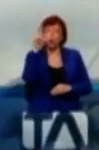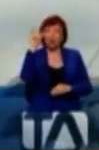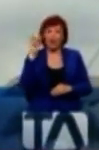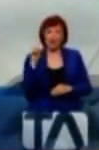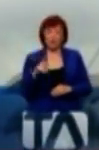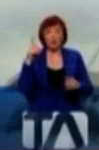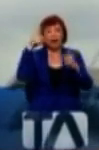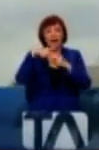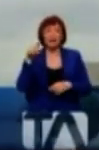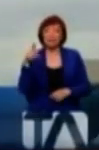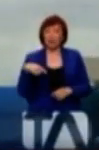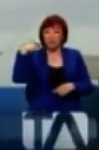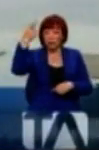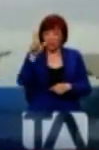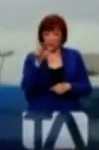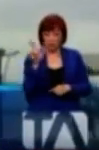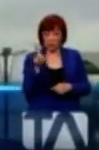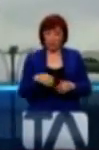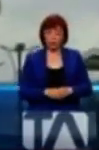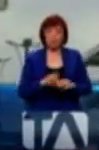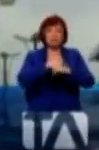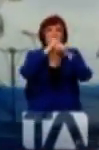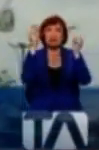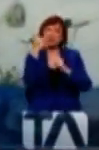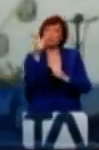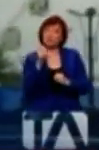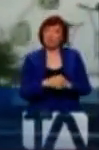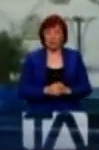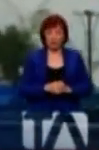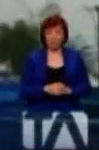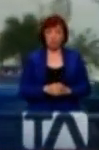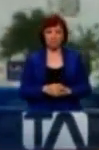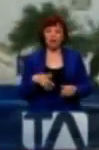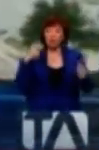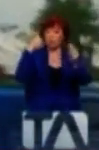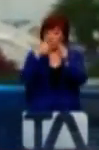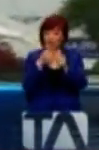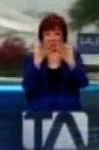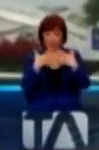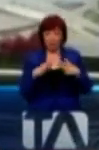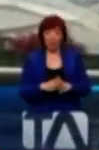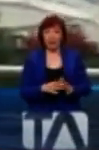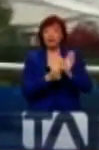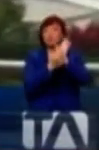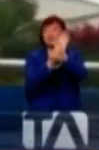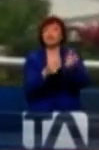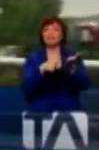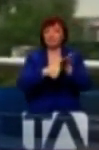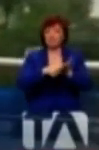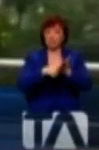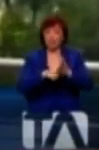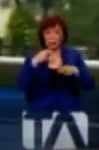este lunes a partir de las 10 horas. ¿Qué tienen que hacer? Solo acercarse a las boleterías y presentar la